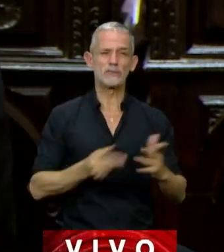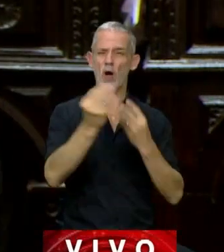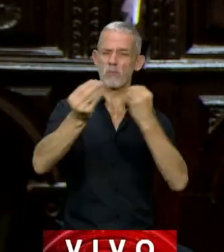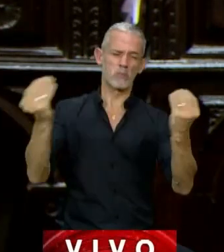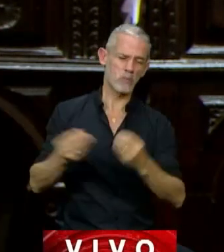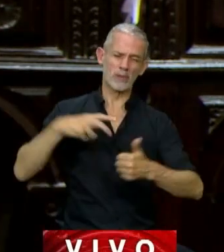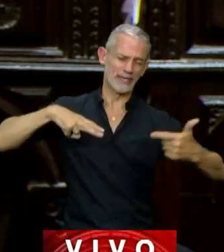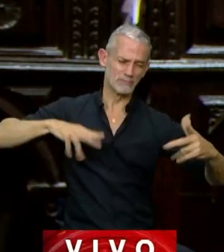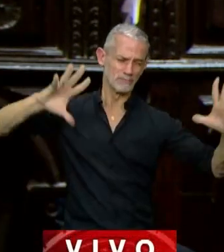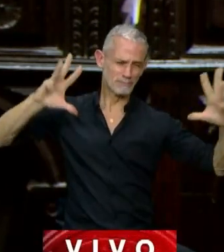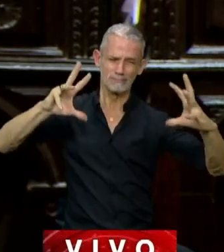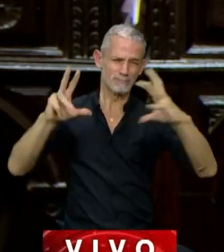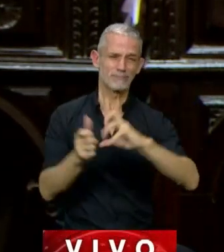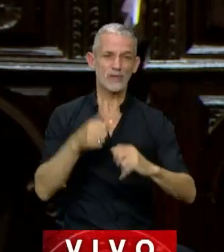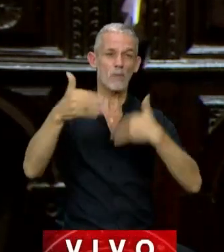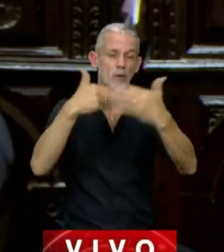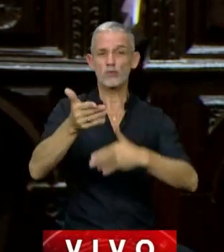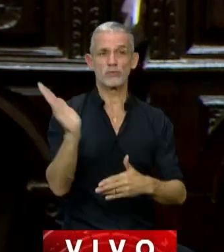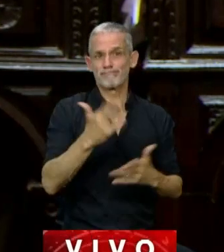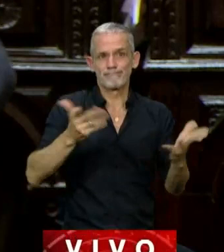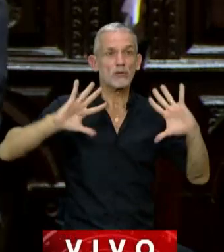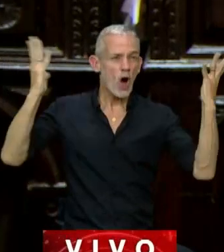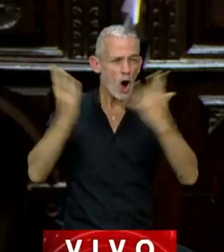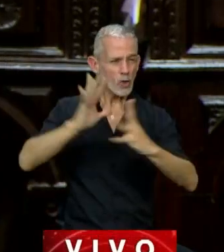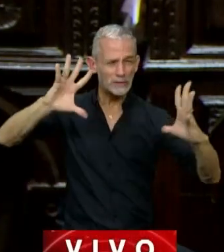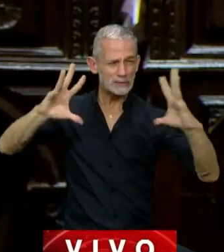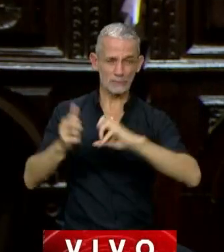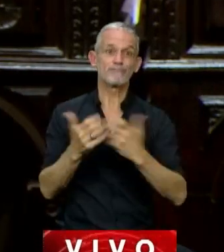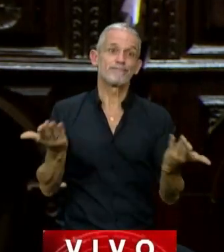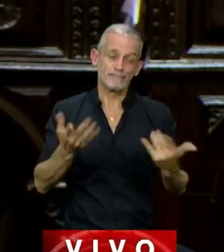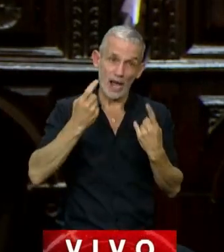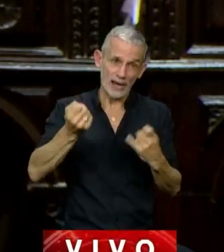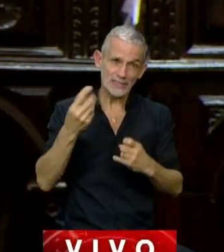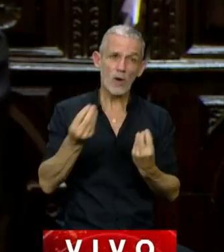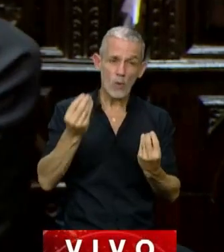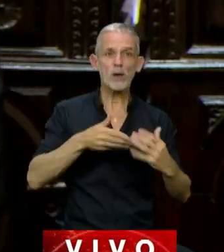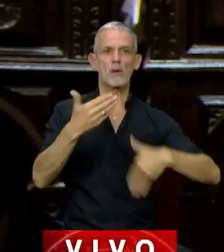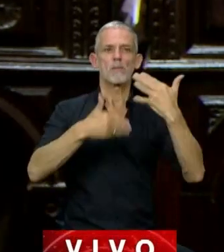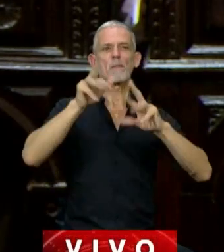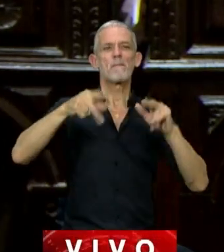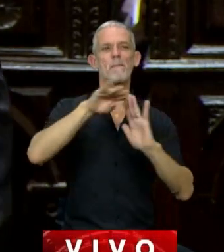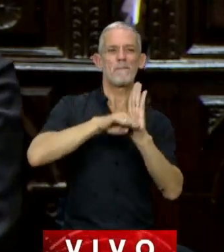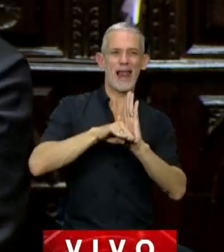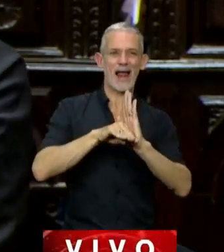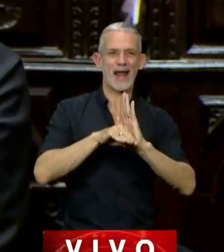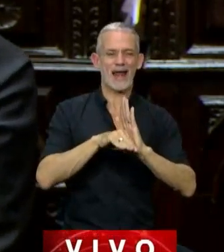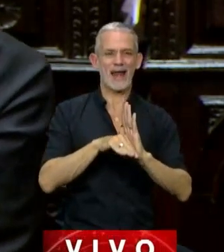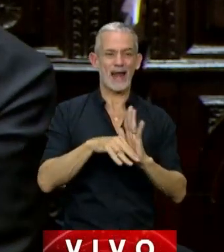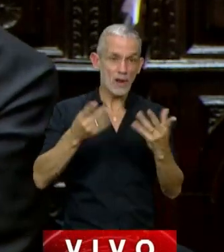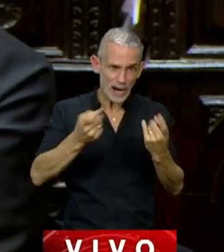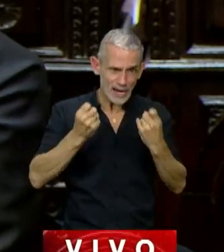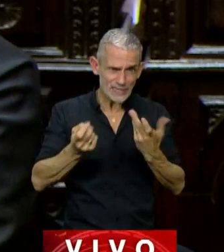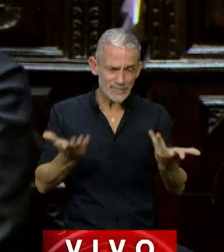empleo, riqueza y capacidad productiva en todo el mundo. Por eso fue necesario llevar adelante estas políticas reactivas que